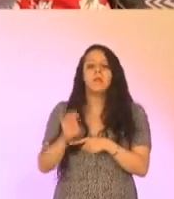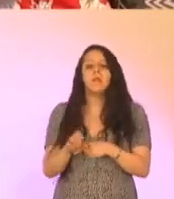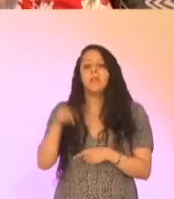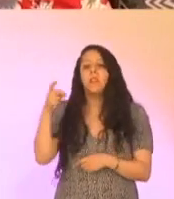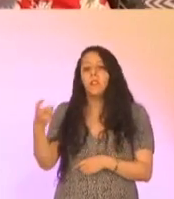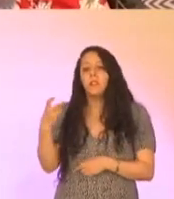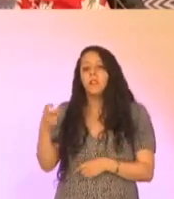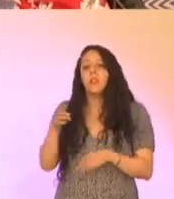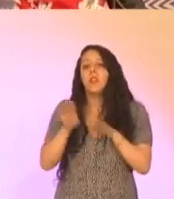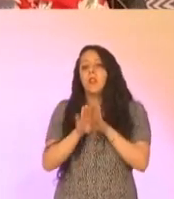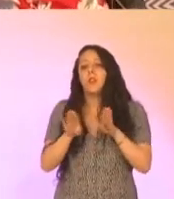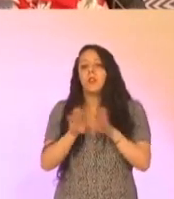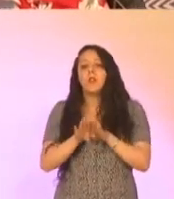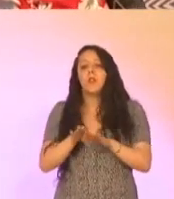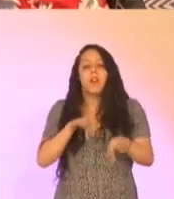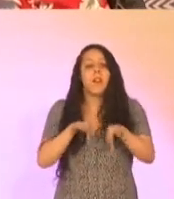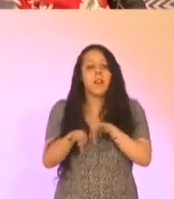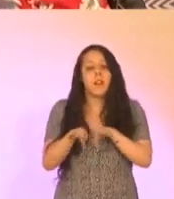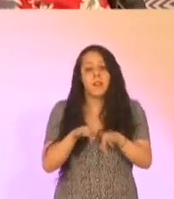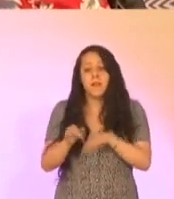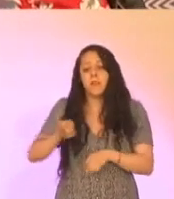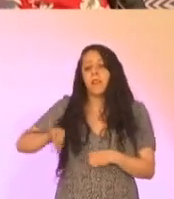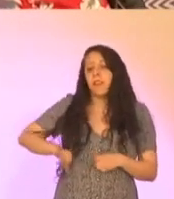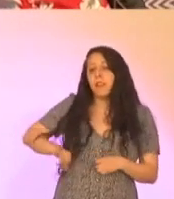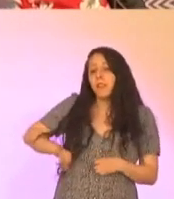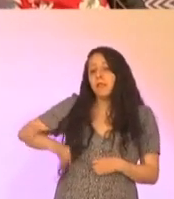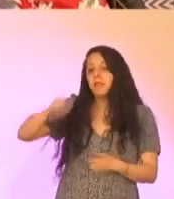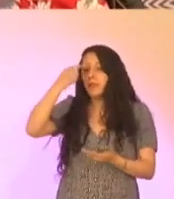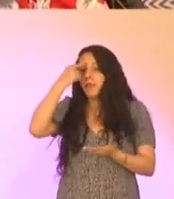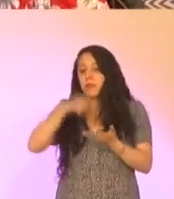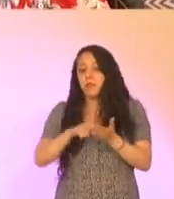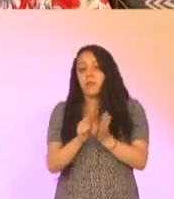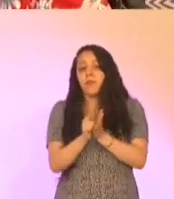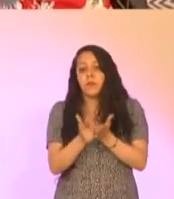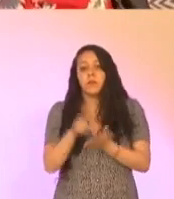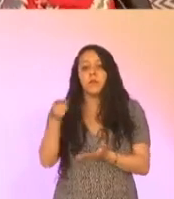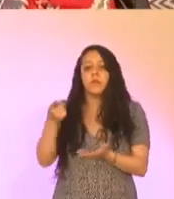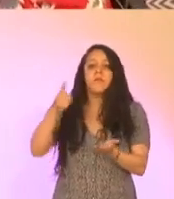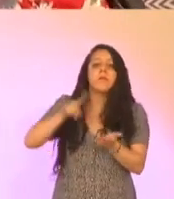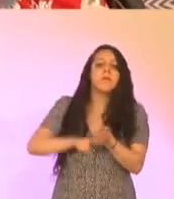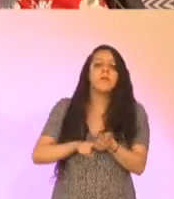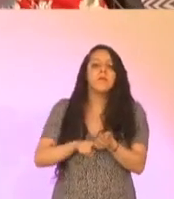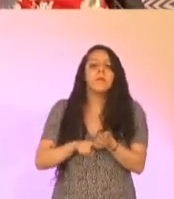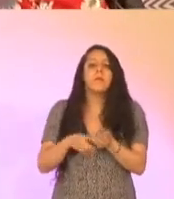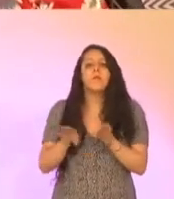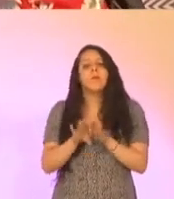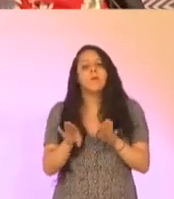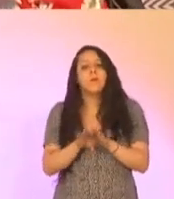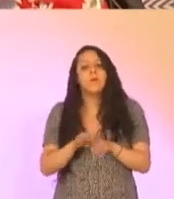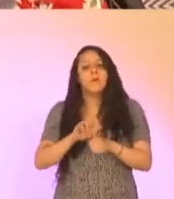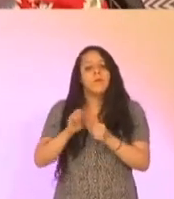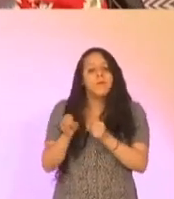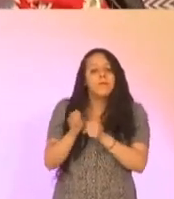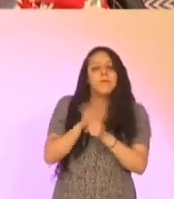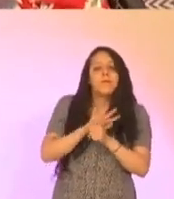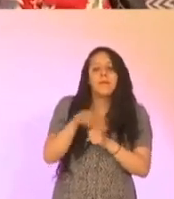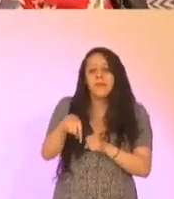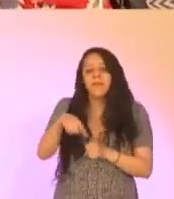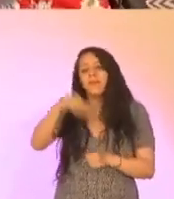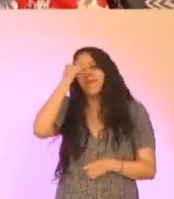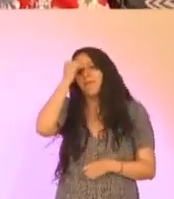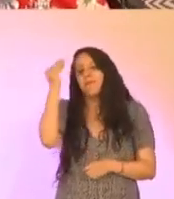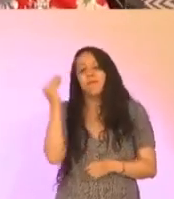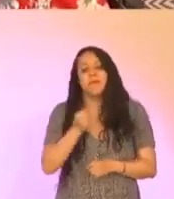trabajo muy interesante y creo que este libro condensa sobre todo la peor parte de la pesadilla o sea porque digamos